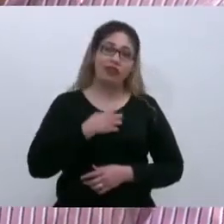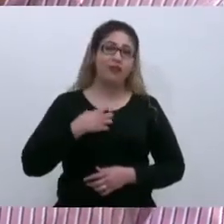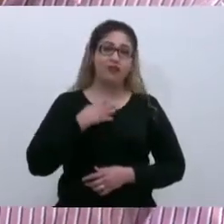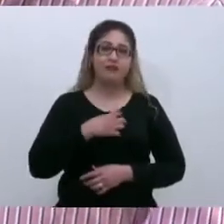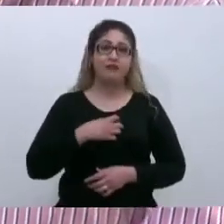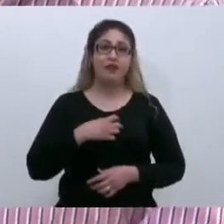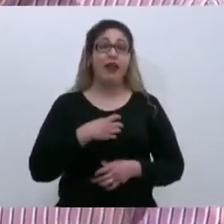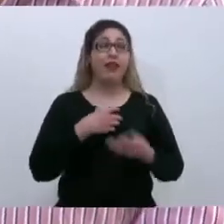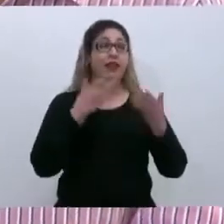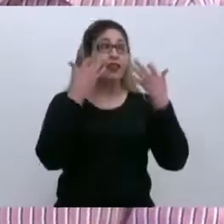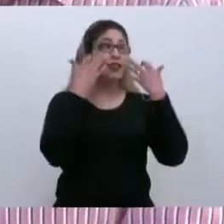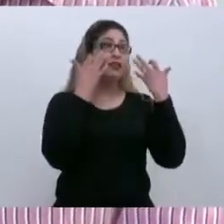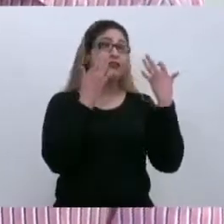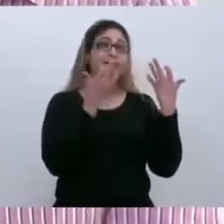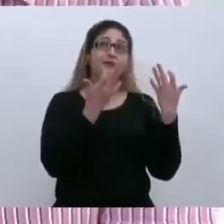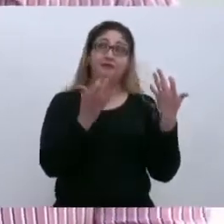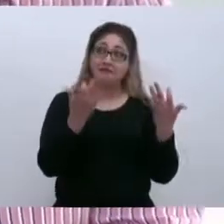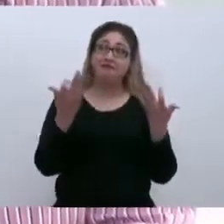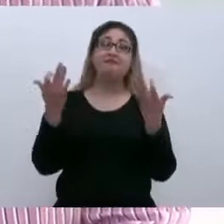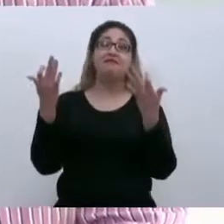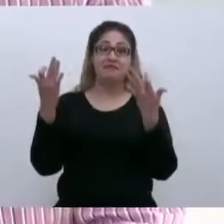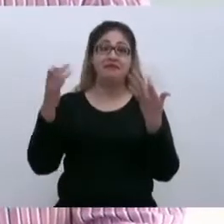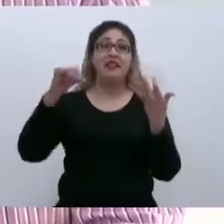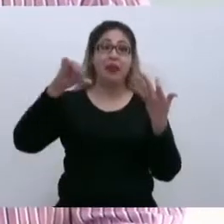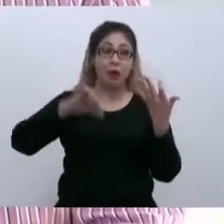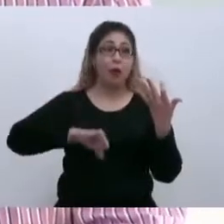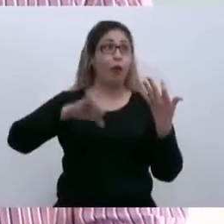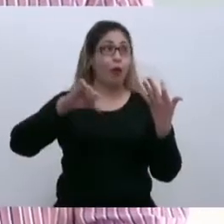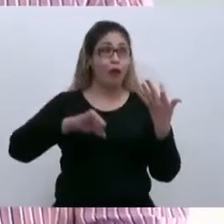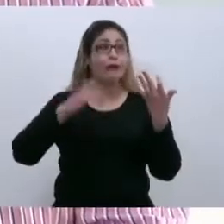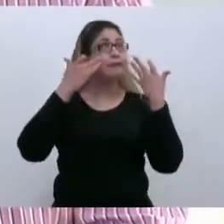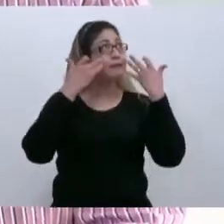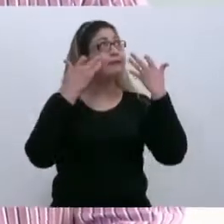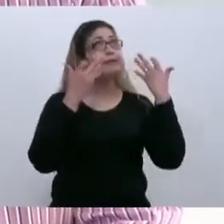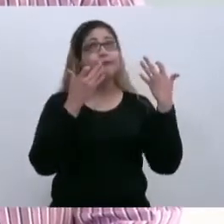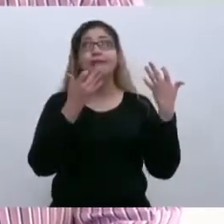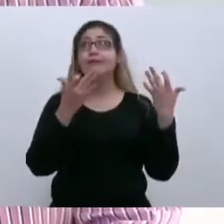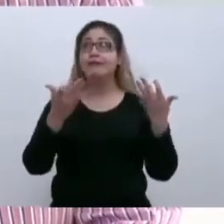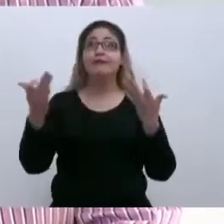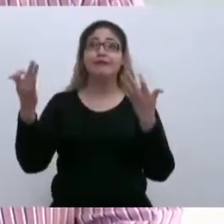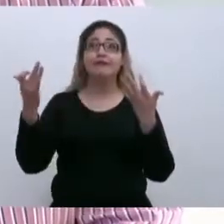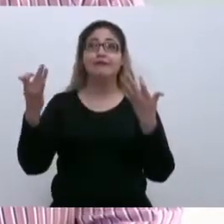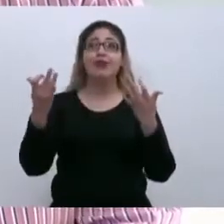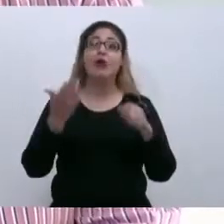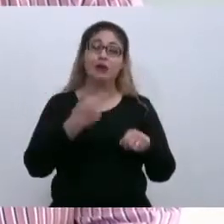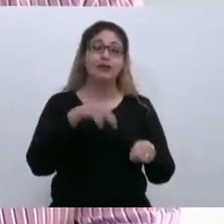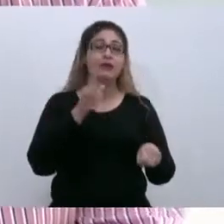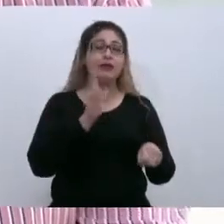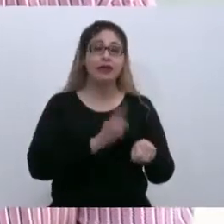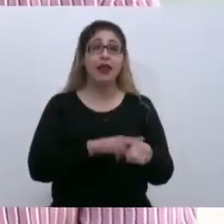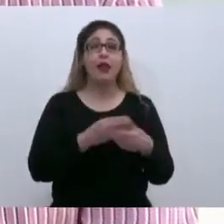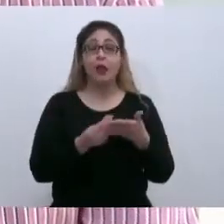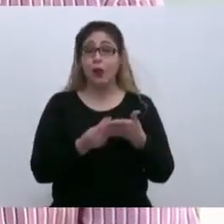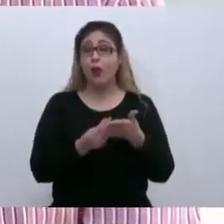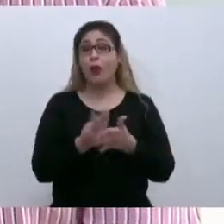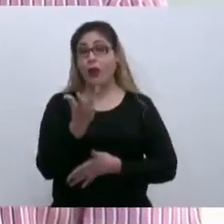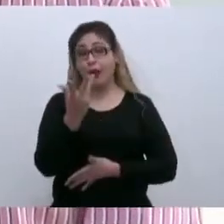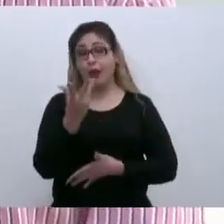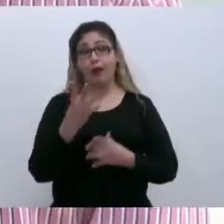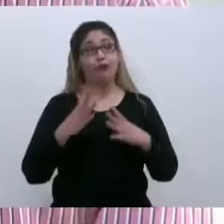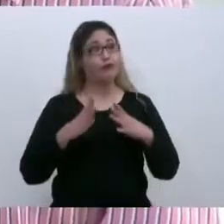lo que se ha avanzado en el funcionamiento de este hospital.